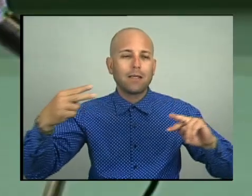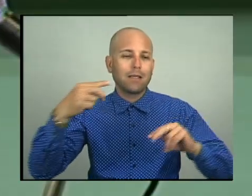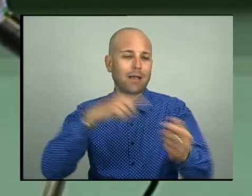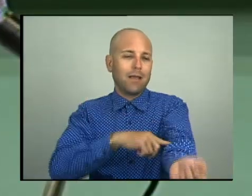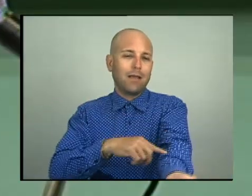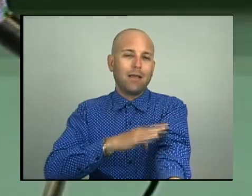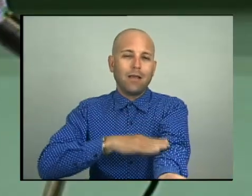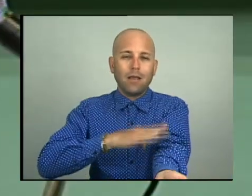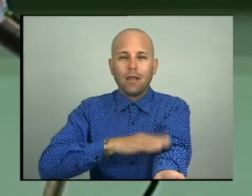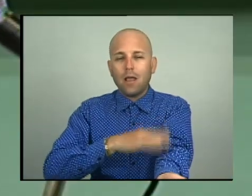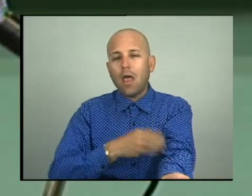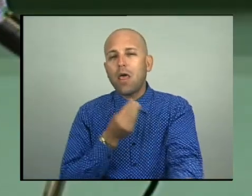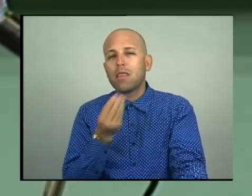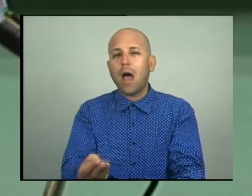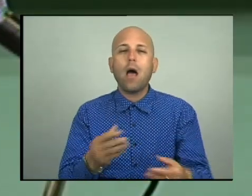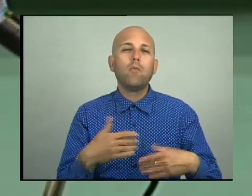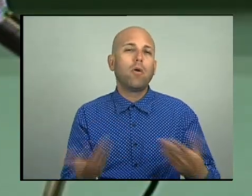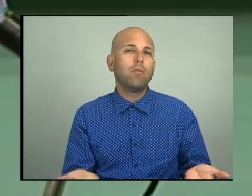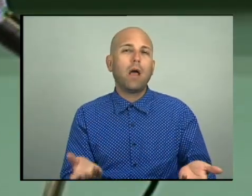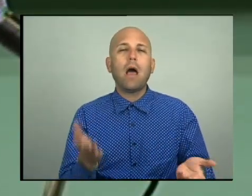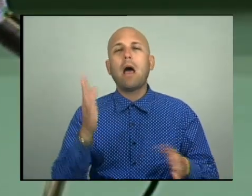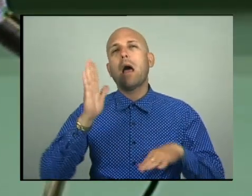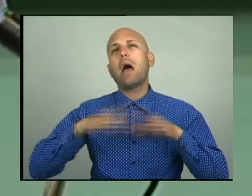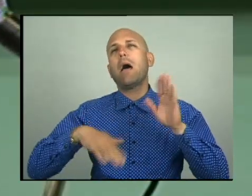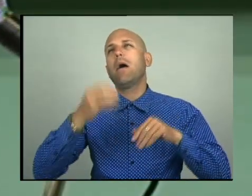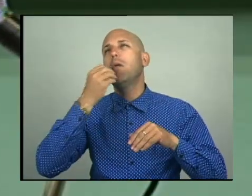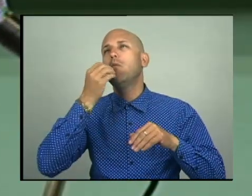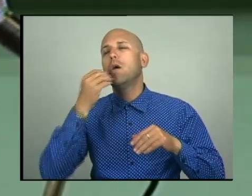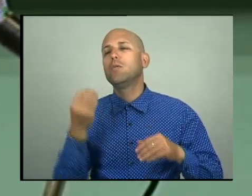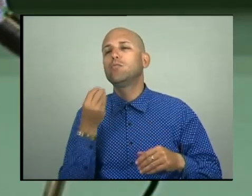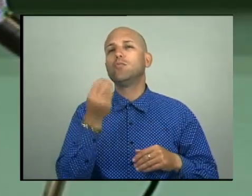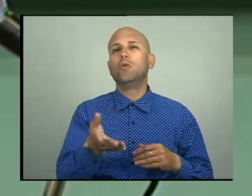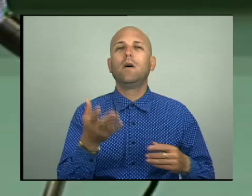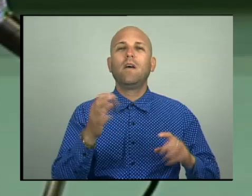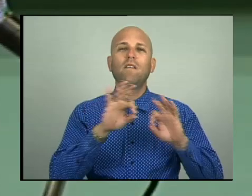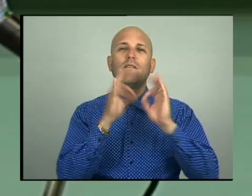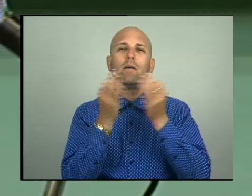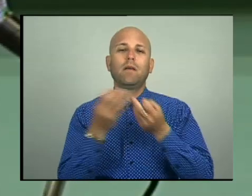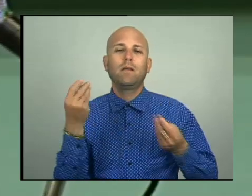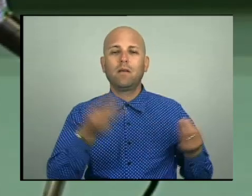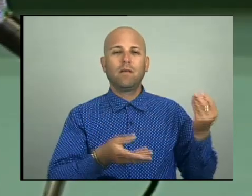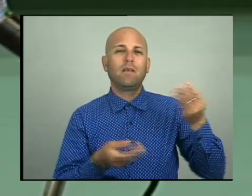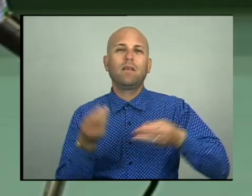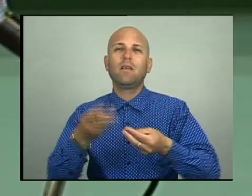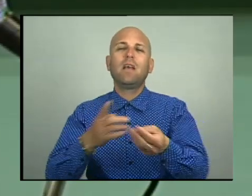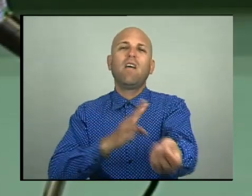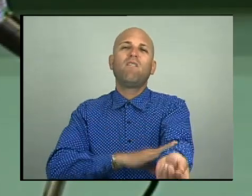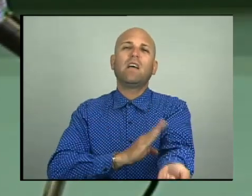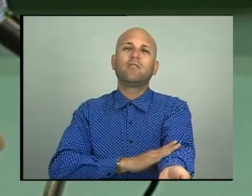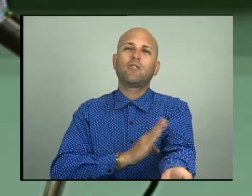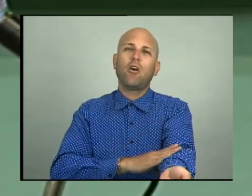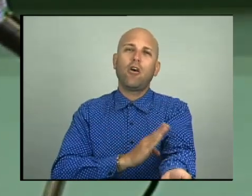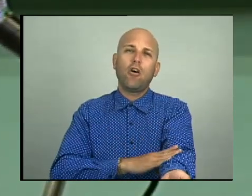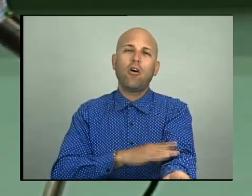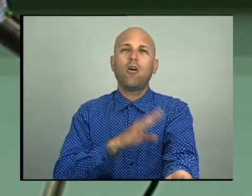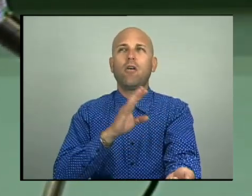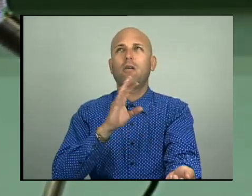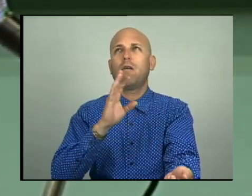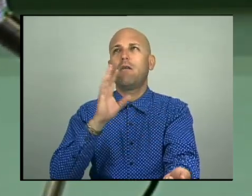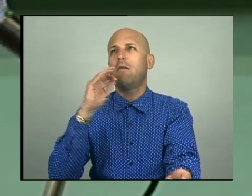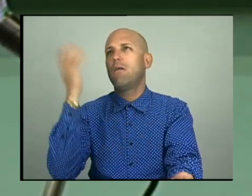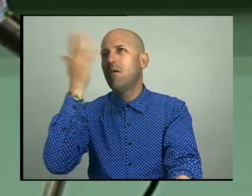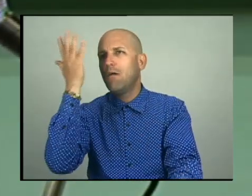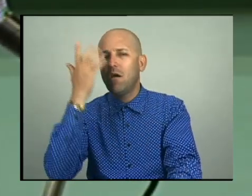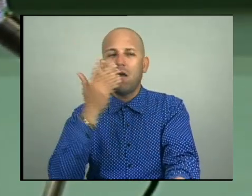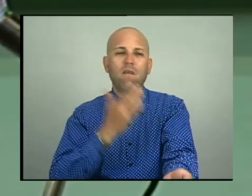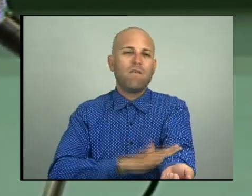entidad. Se habla de una herencia multifactorial, o sea, de interrelación de factores ambientales con el